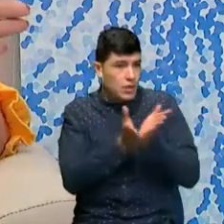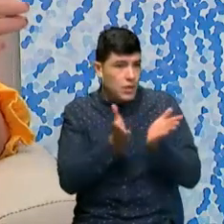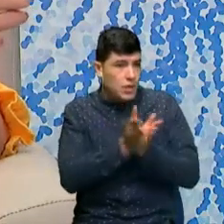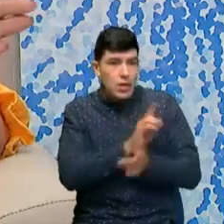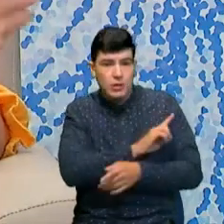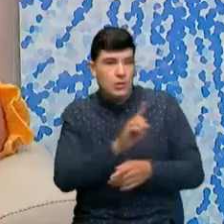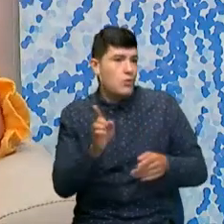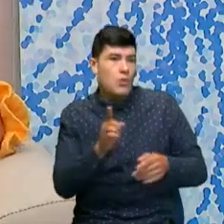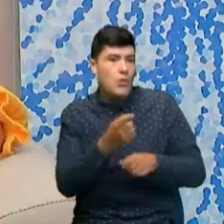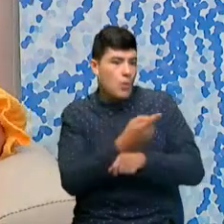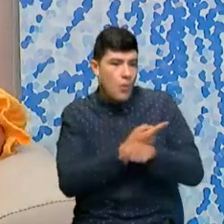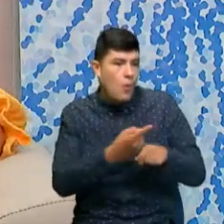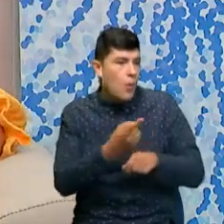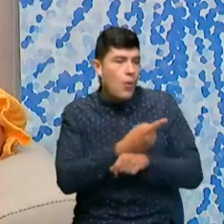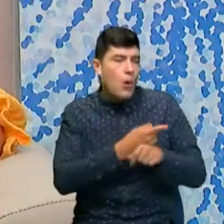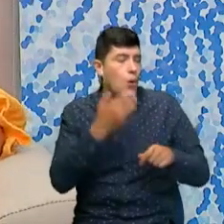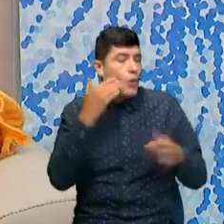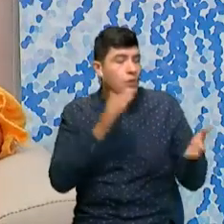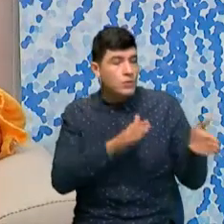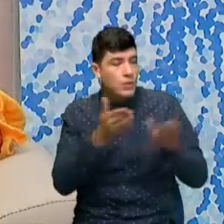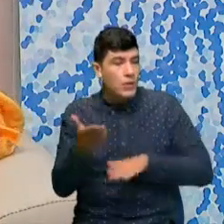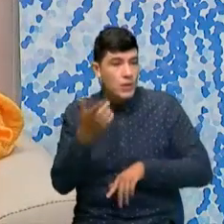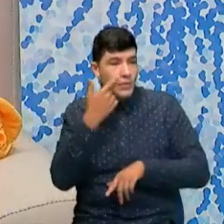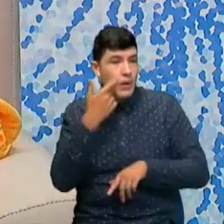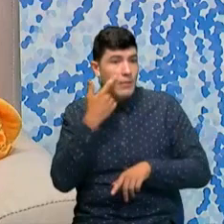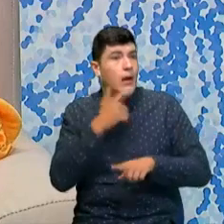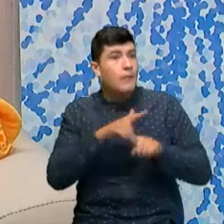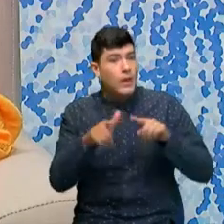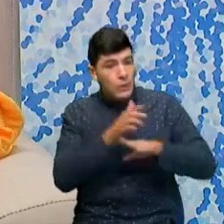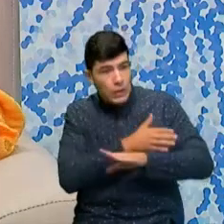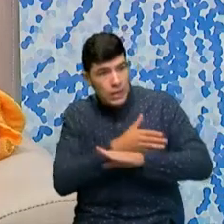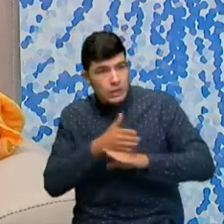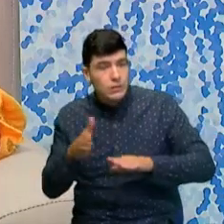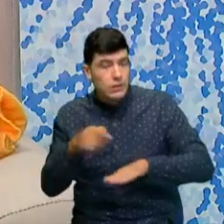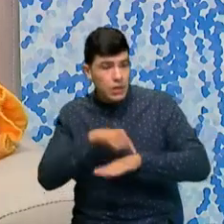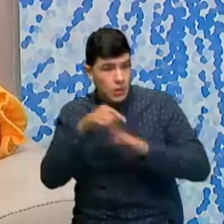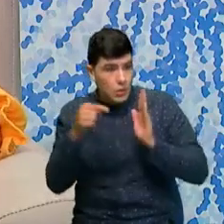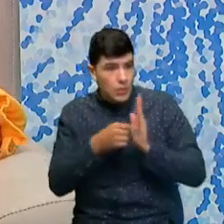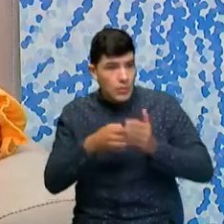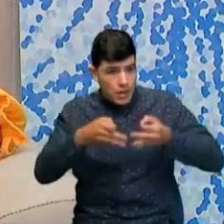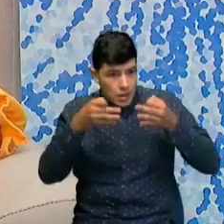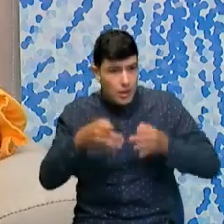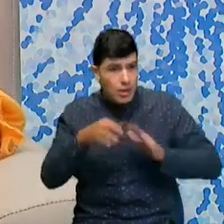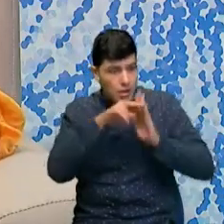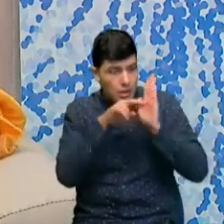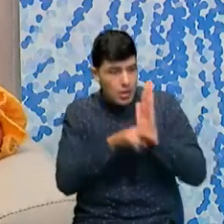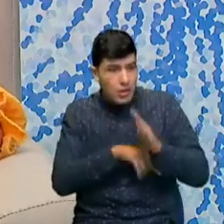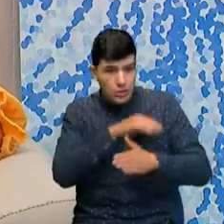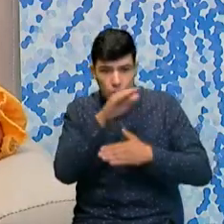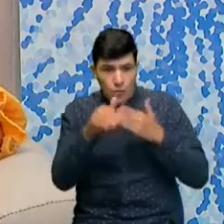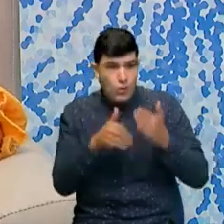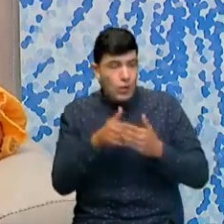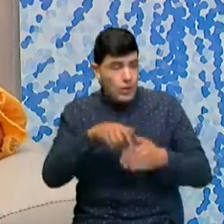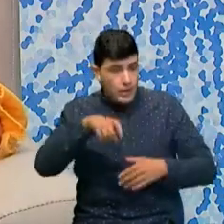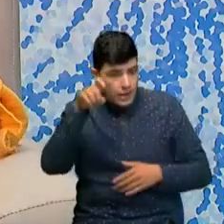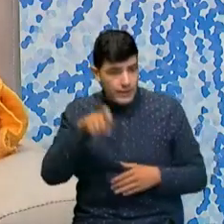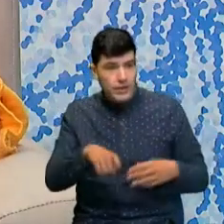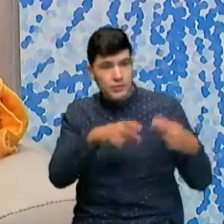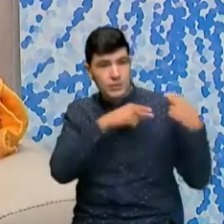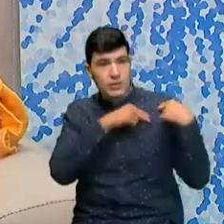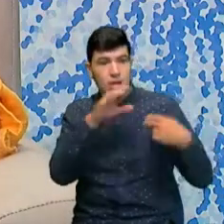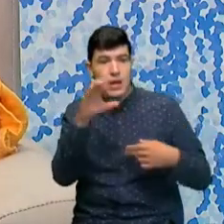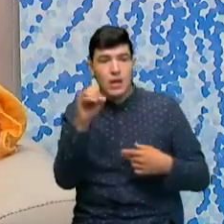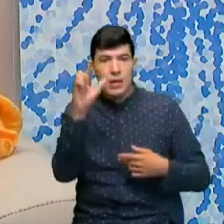puede que no tuviera las horas cuando falleció el papá, pero si posterior a eso él está estudiando y cumple las horas, el deber de Colpensiones